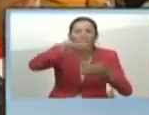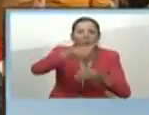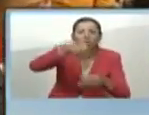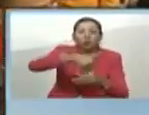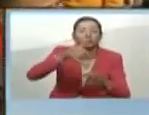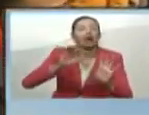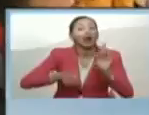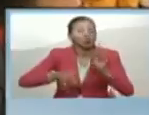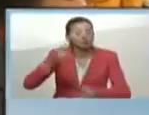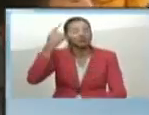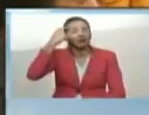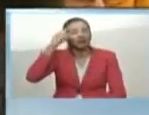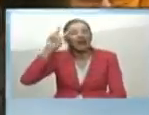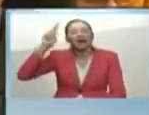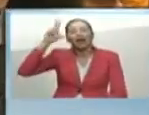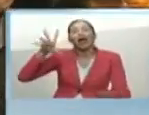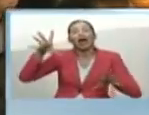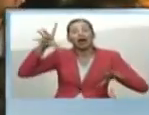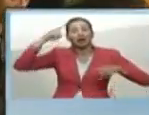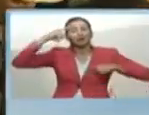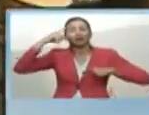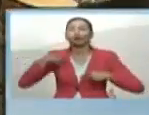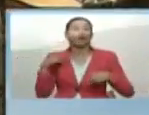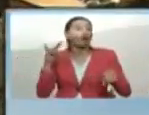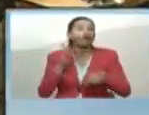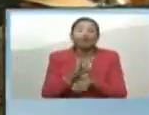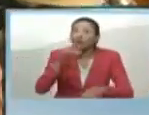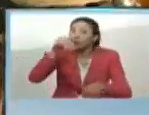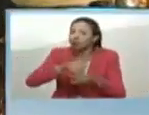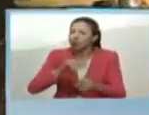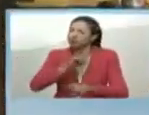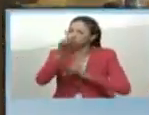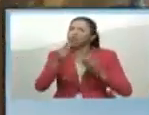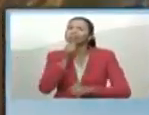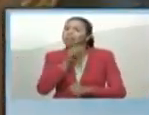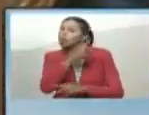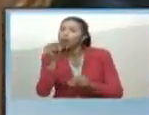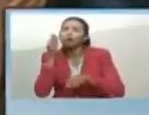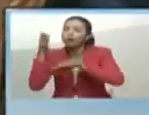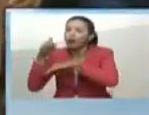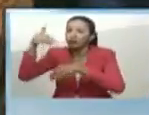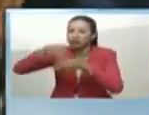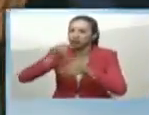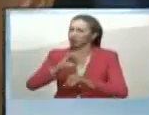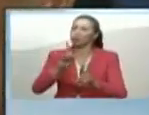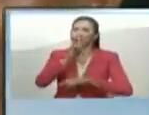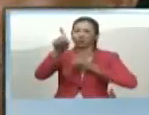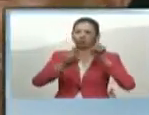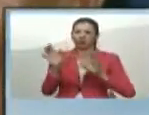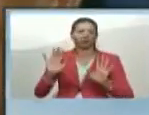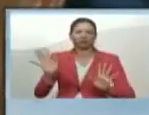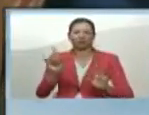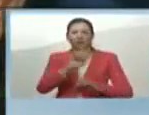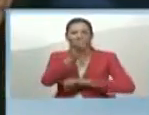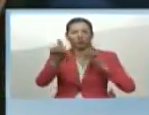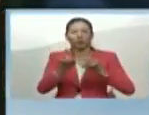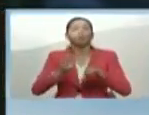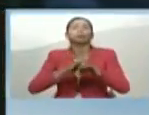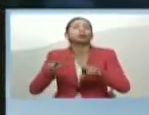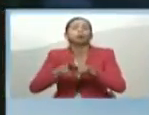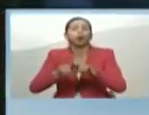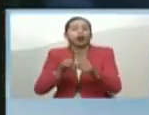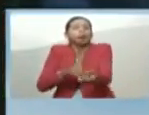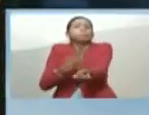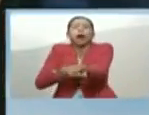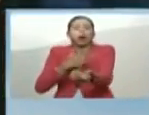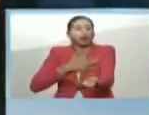hay mucha gente que dijo Dios mío no fui a votar no voy a preguntar quién no fue a votar aquí porque son nuestros hermanos yo